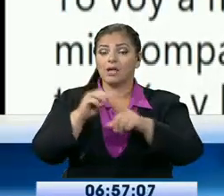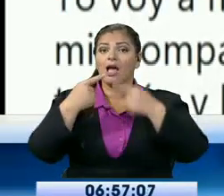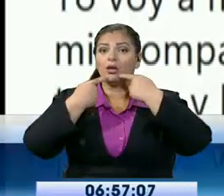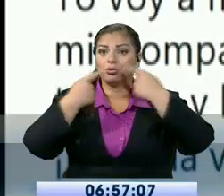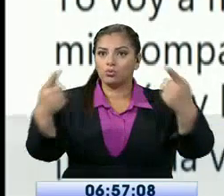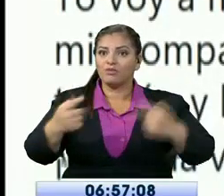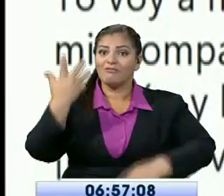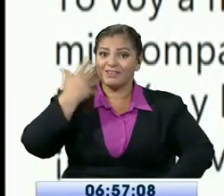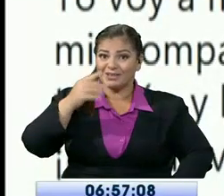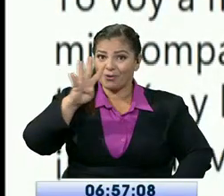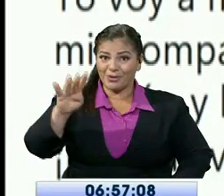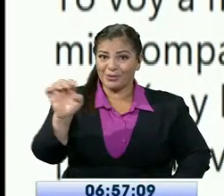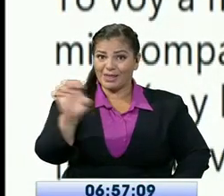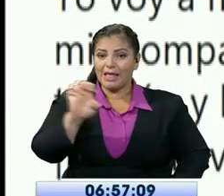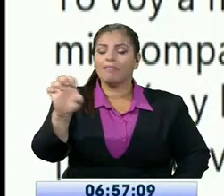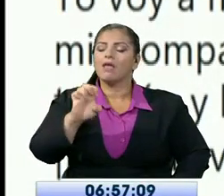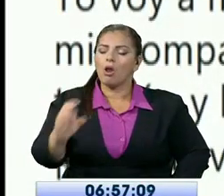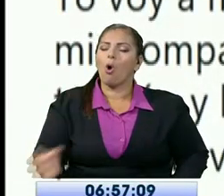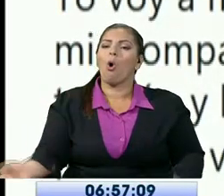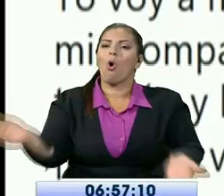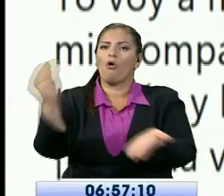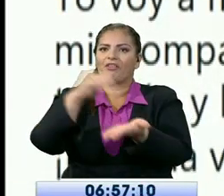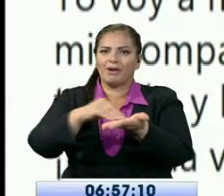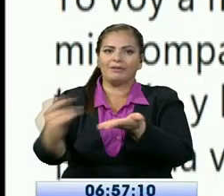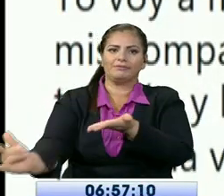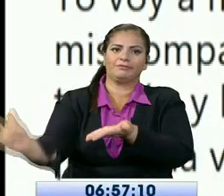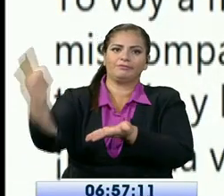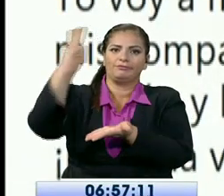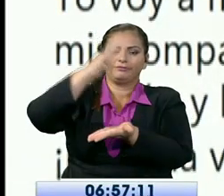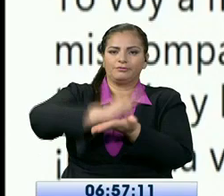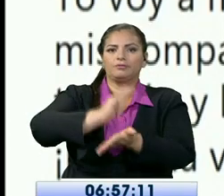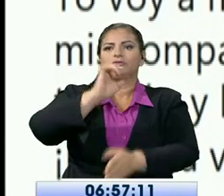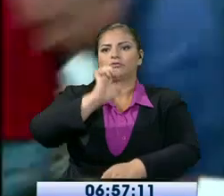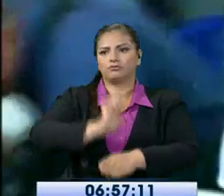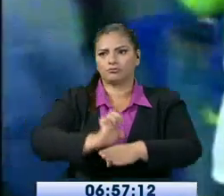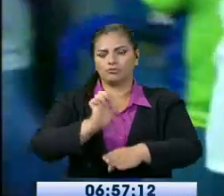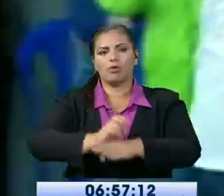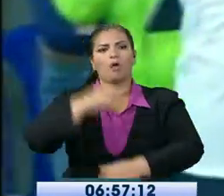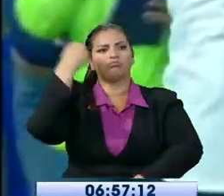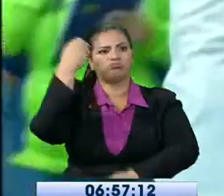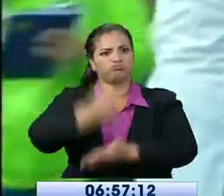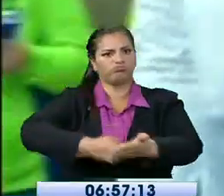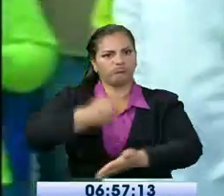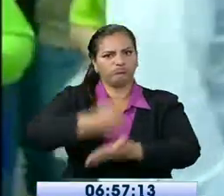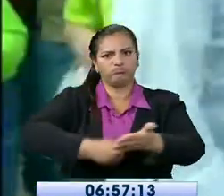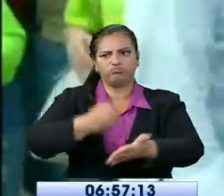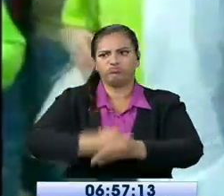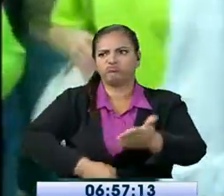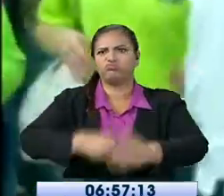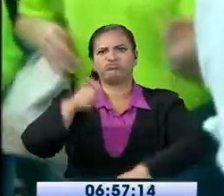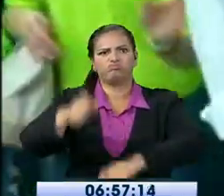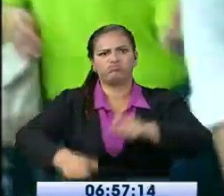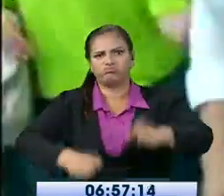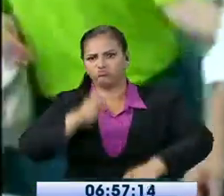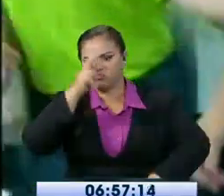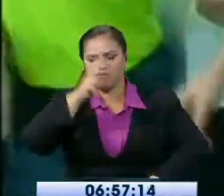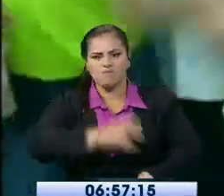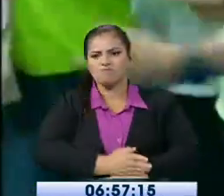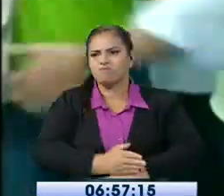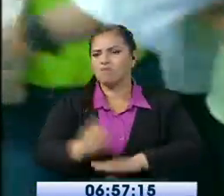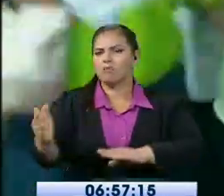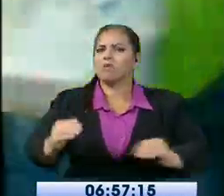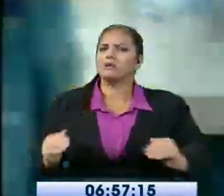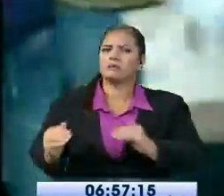a estar con mis compañeros en esta lucha contra la traición y la partidocracia". Se asegura que el expresidente regresará para